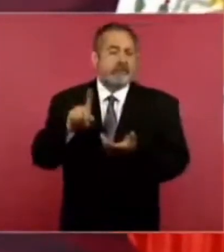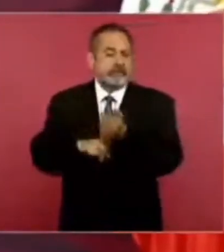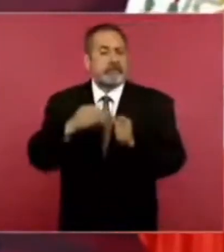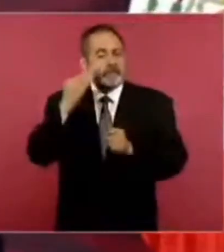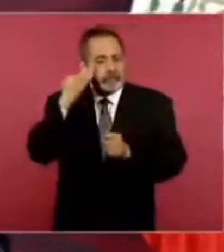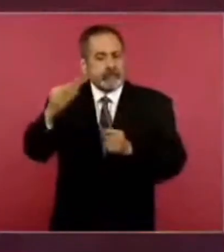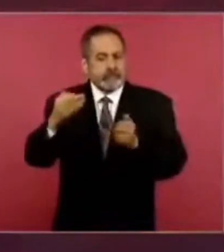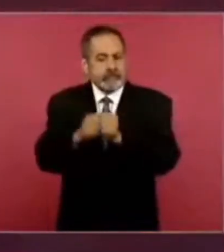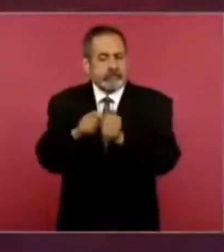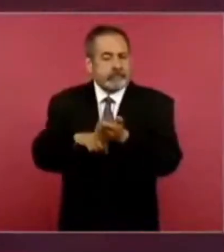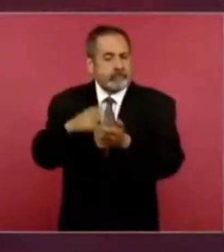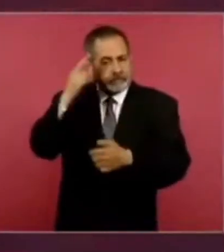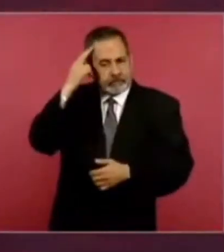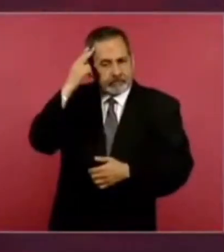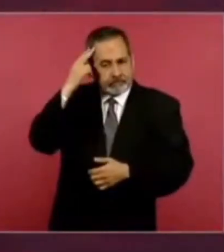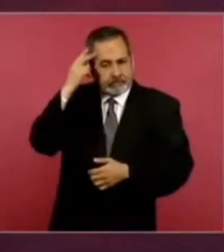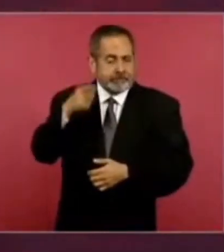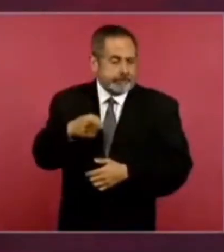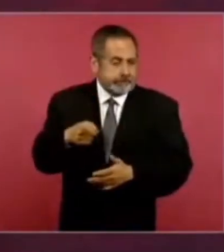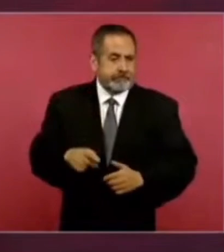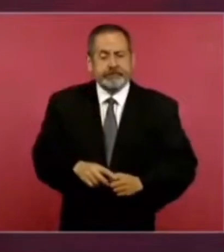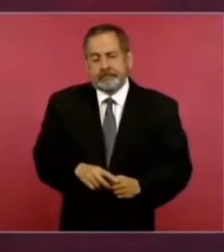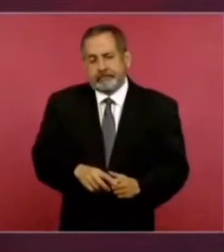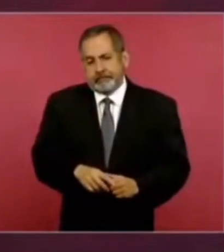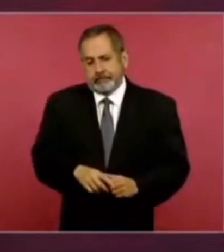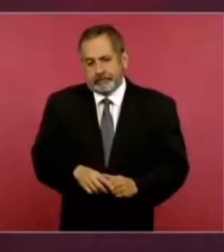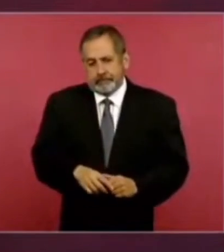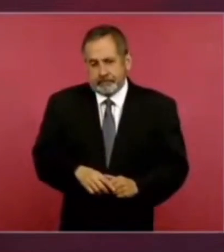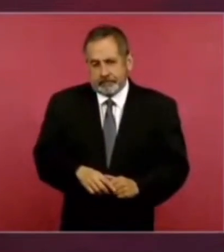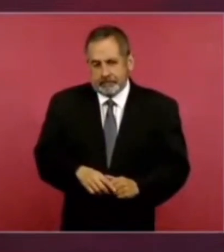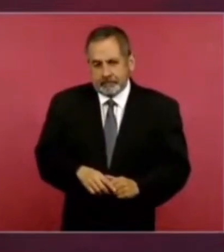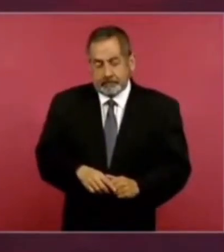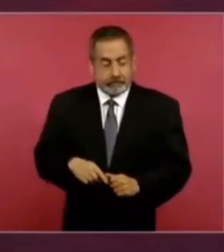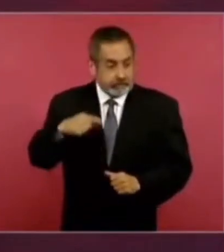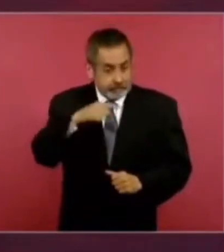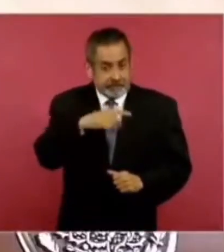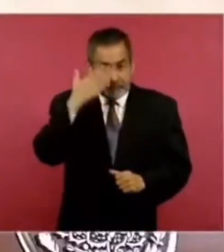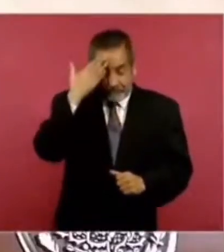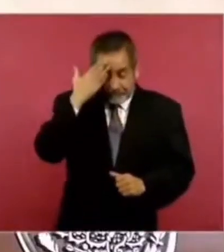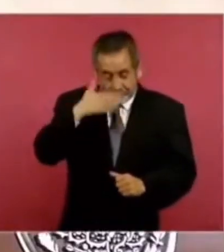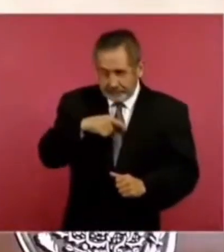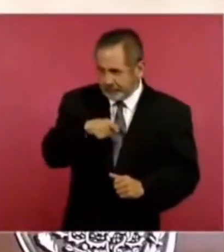de los rescates a las empresas con dinero público.